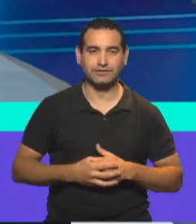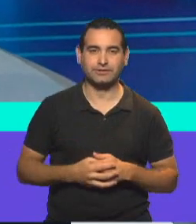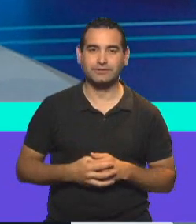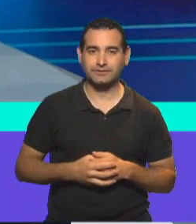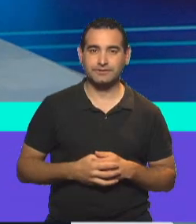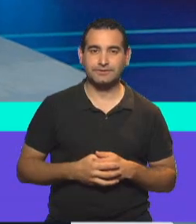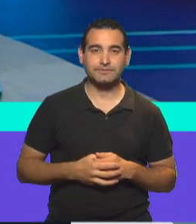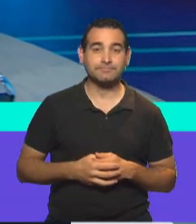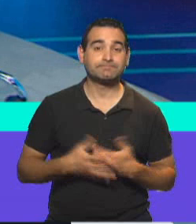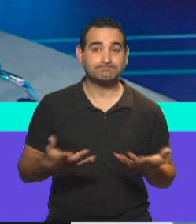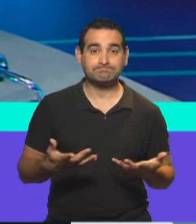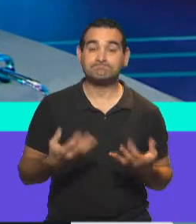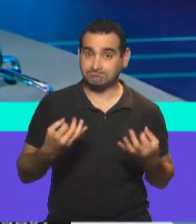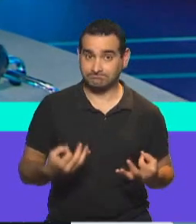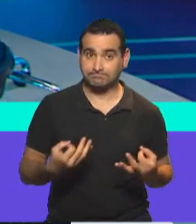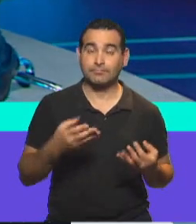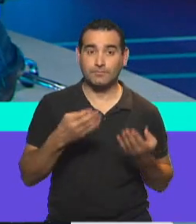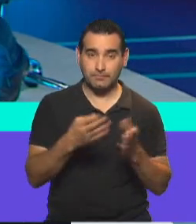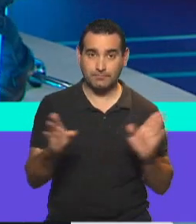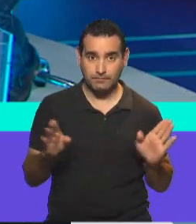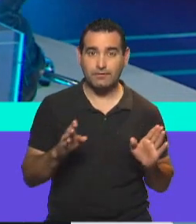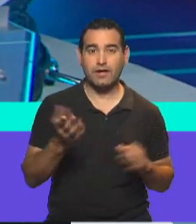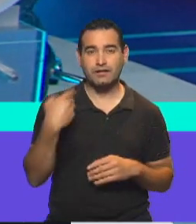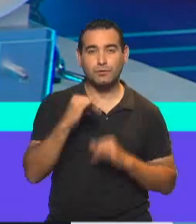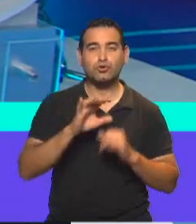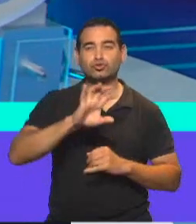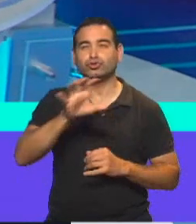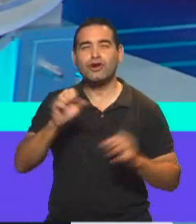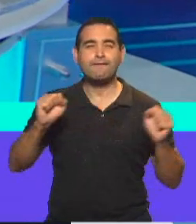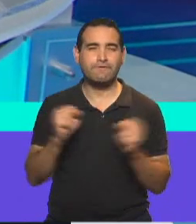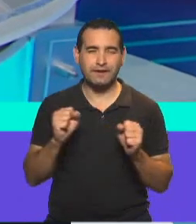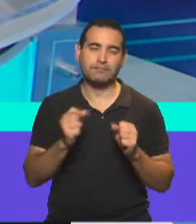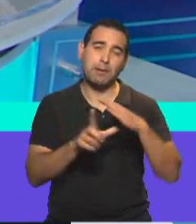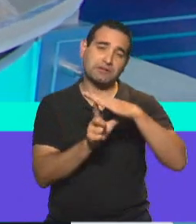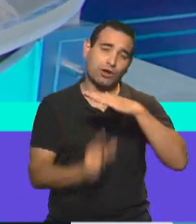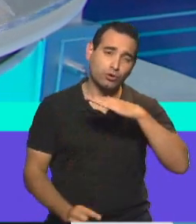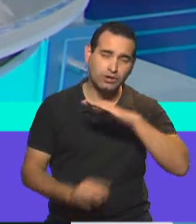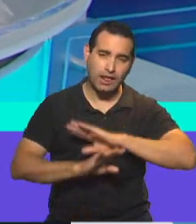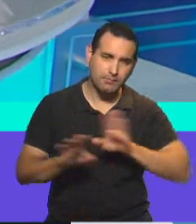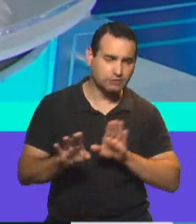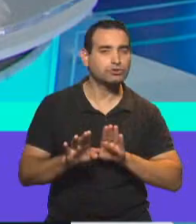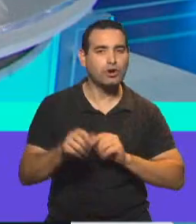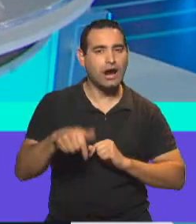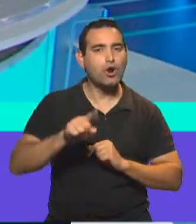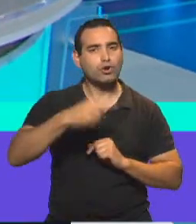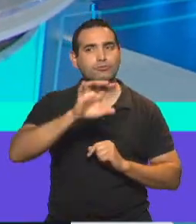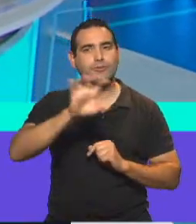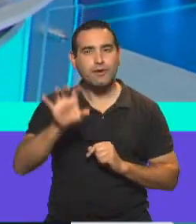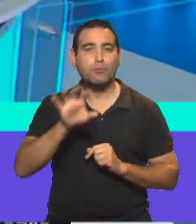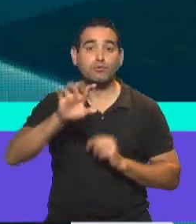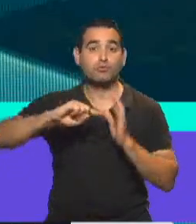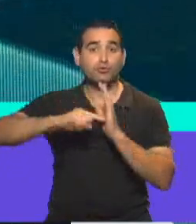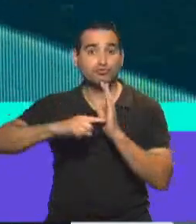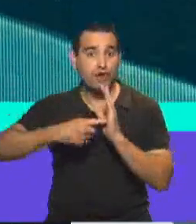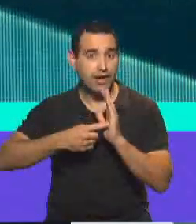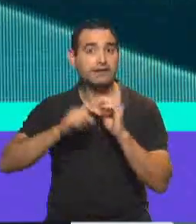bueno, en principio es así, se amplió a zonas, antes hablábamos de zonas frías y hablábamos de la Patagonia, pero sabemos que algunas zonas de la provincia de Buenos